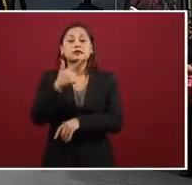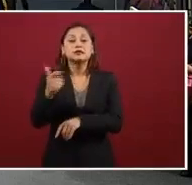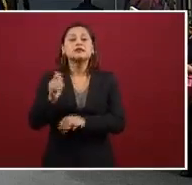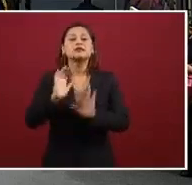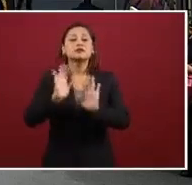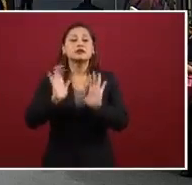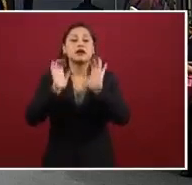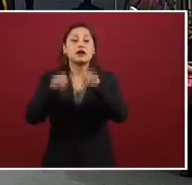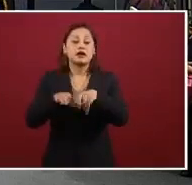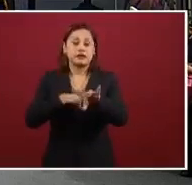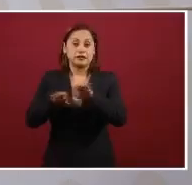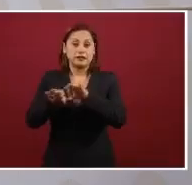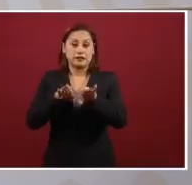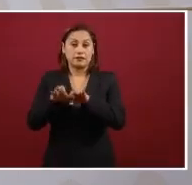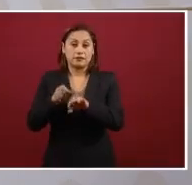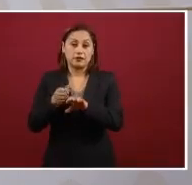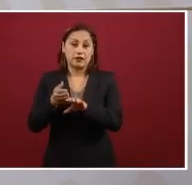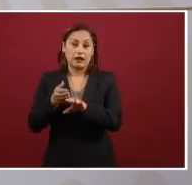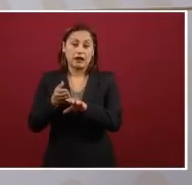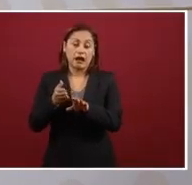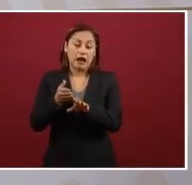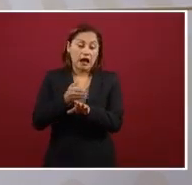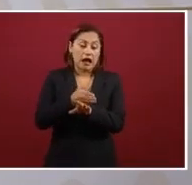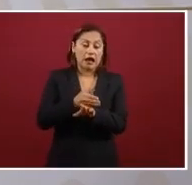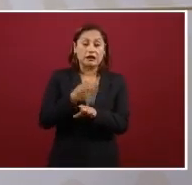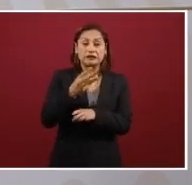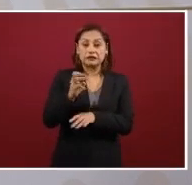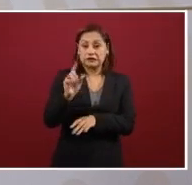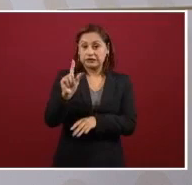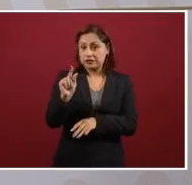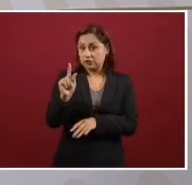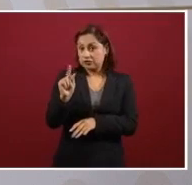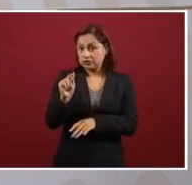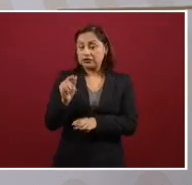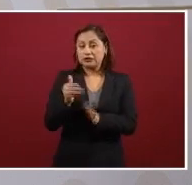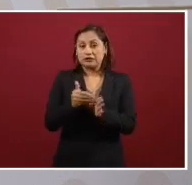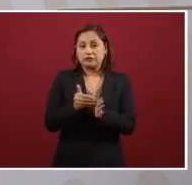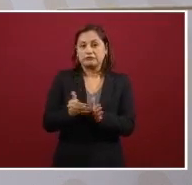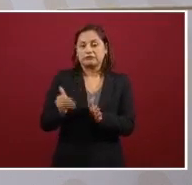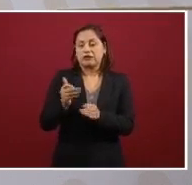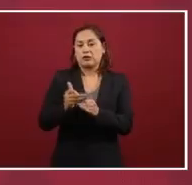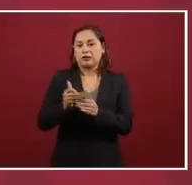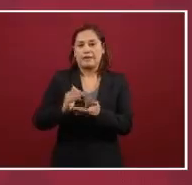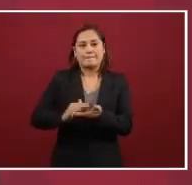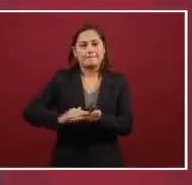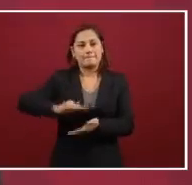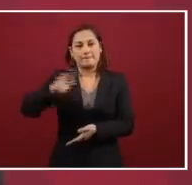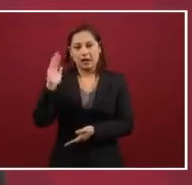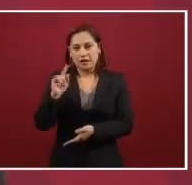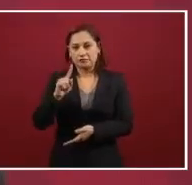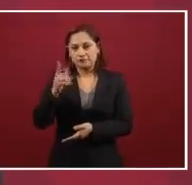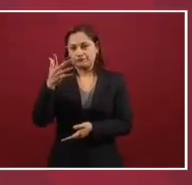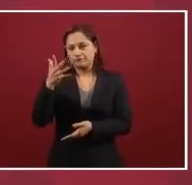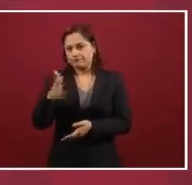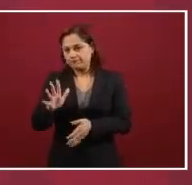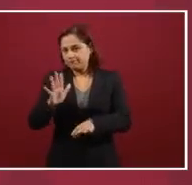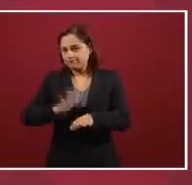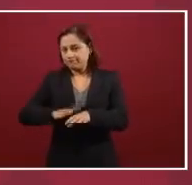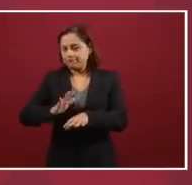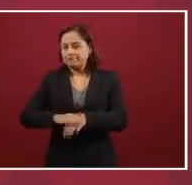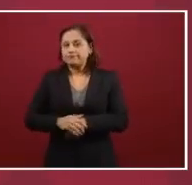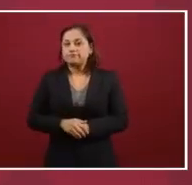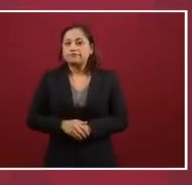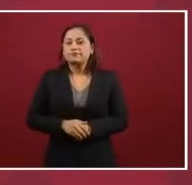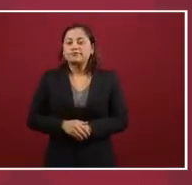último reporte andábamos en 370? O sea, creció más de 10 veces. Entonces, y vamos a seguir en esa misma línea de